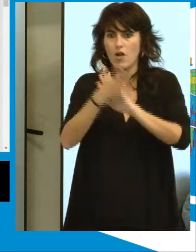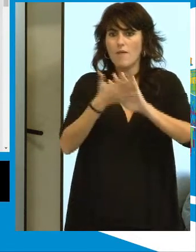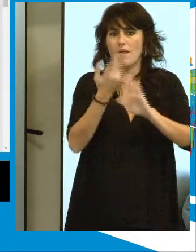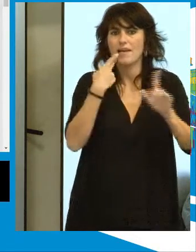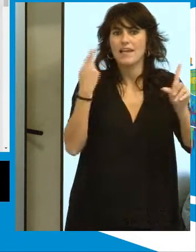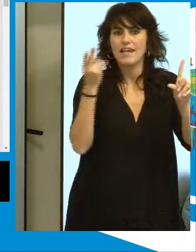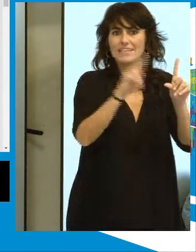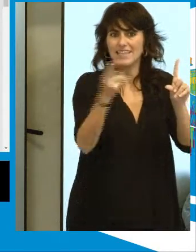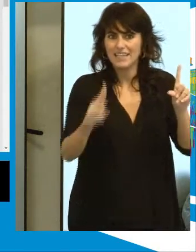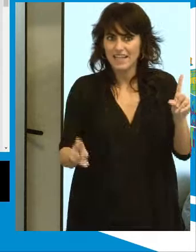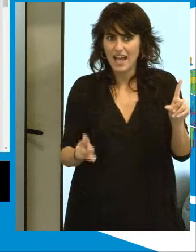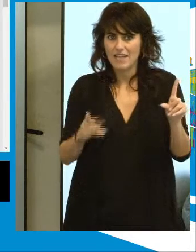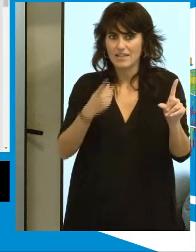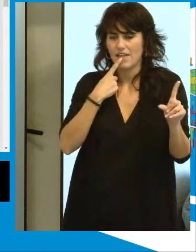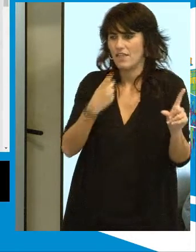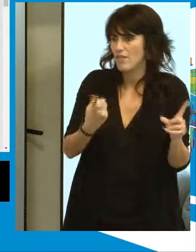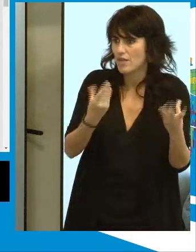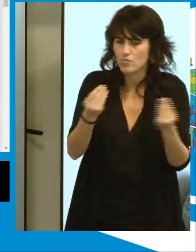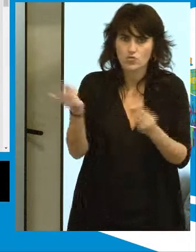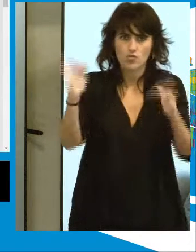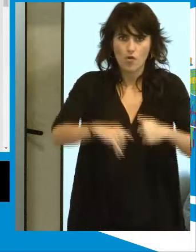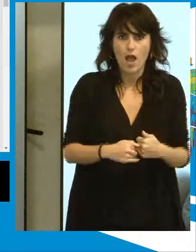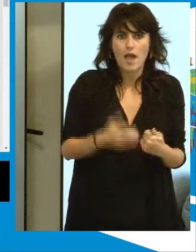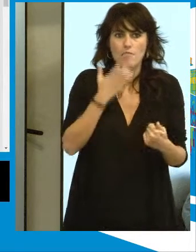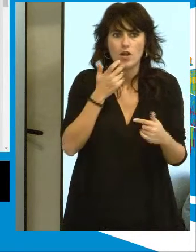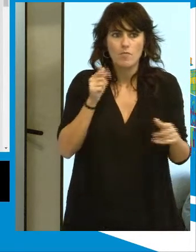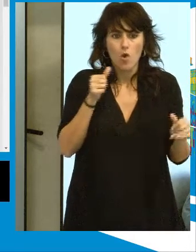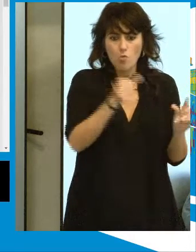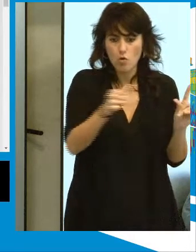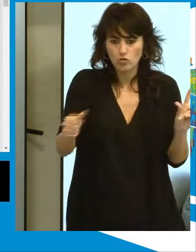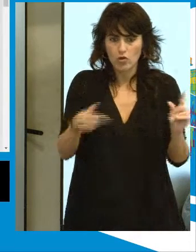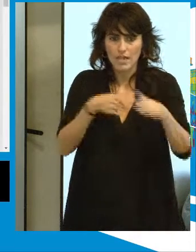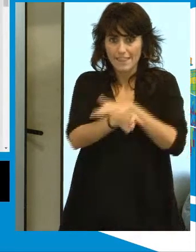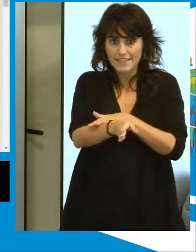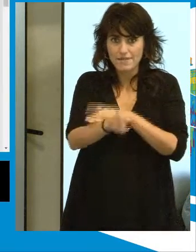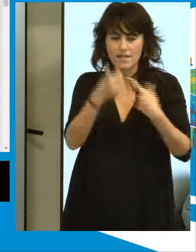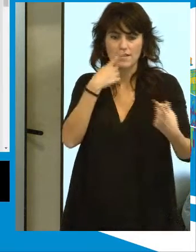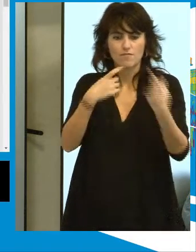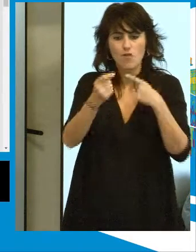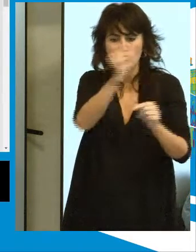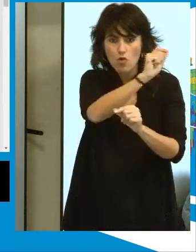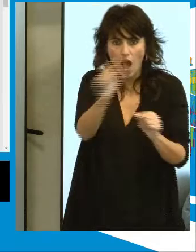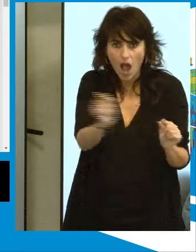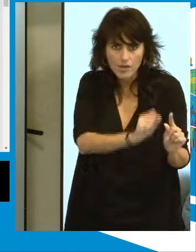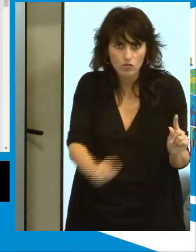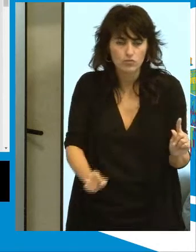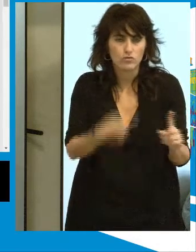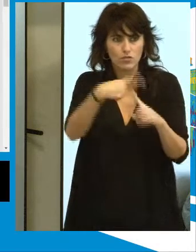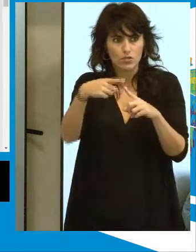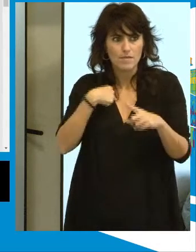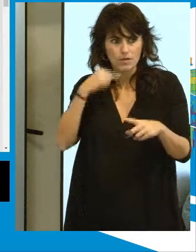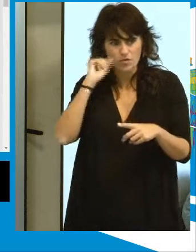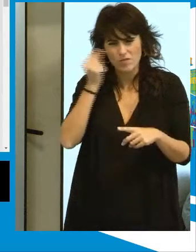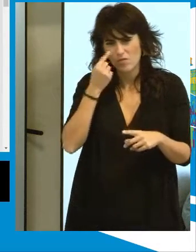etiquetar las imágenes, que tampoco es tan difícil, de los botones que sean accesibles, los formularios, pero yo me estoy encontrando,